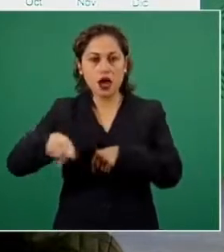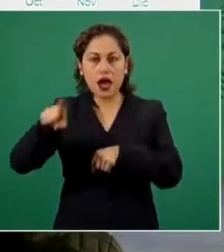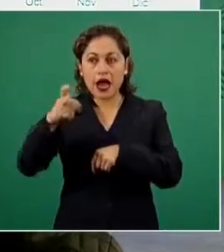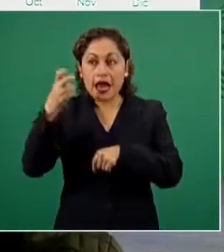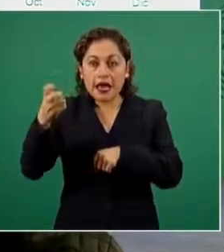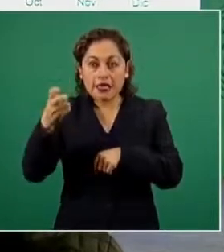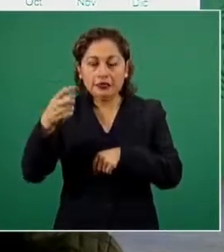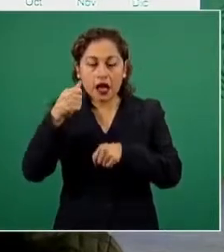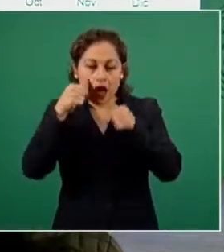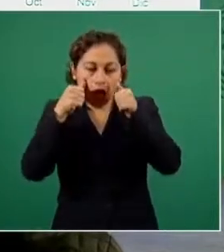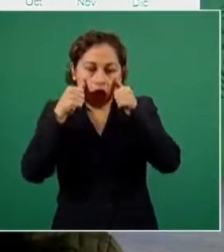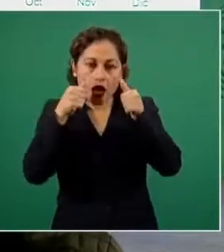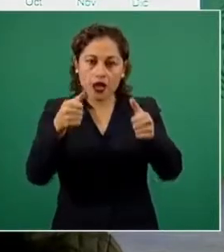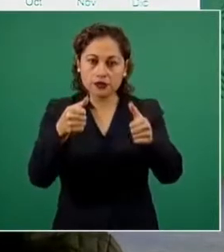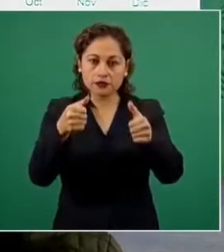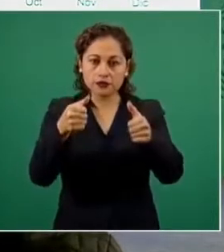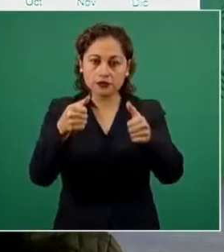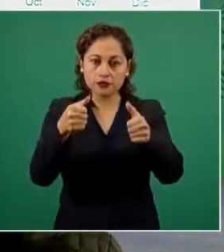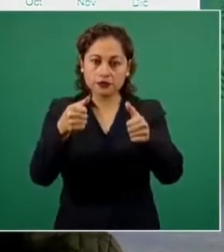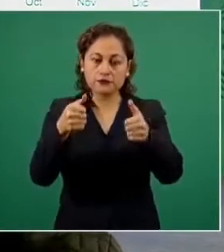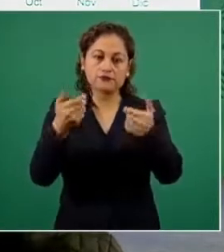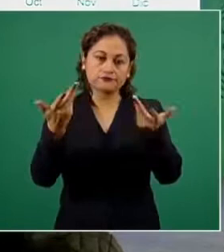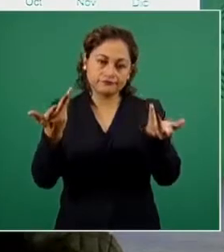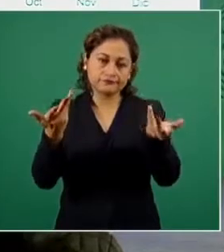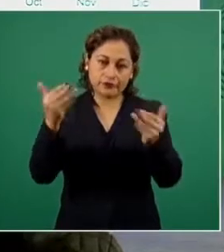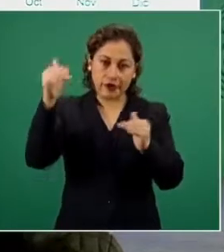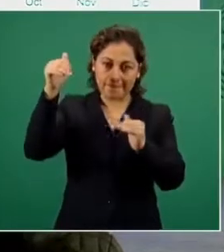Pues una baja